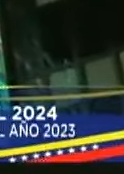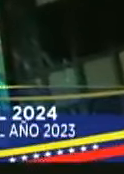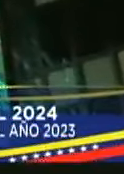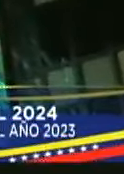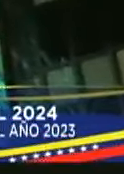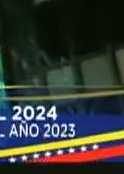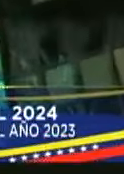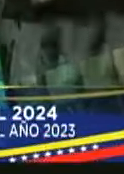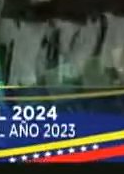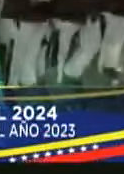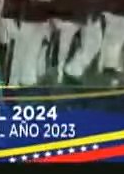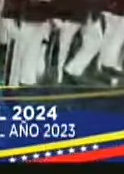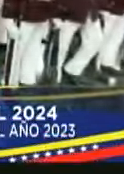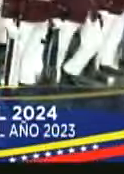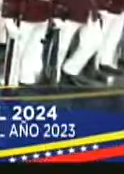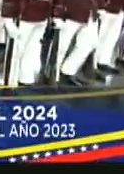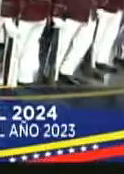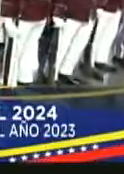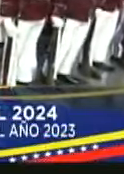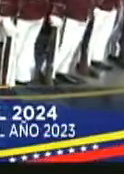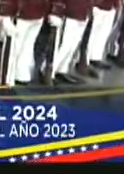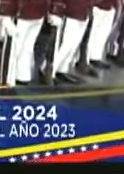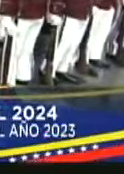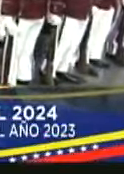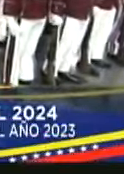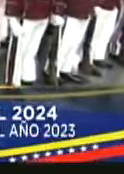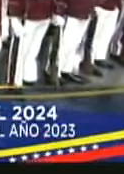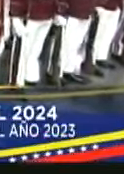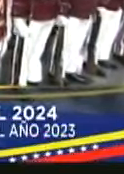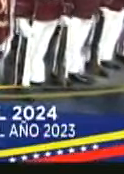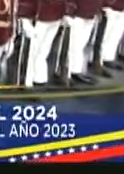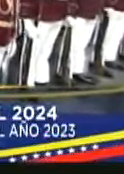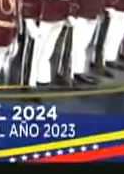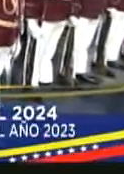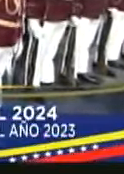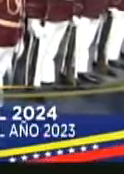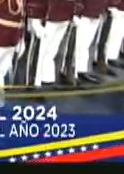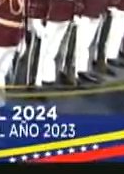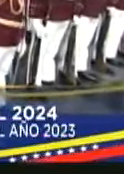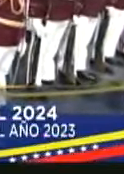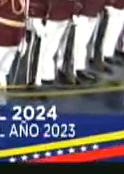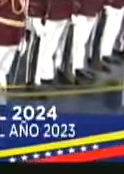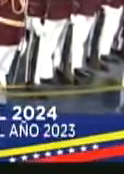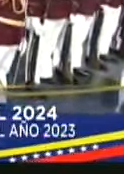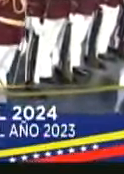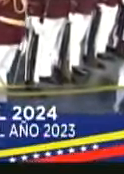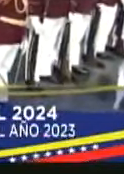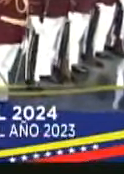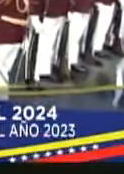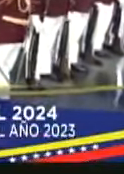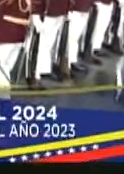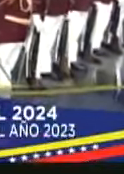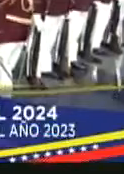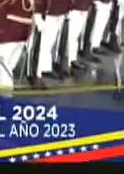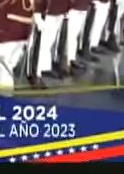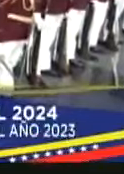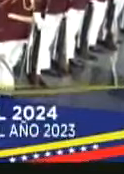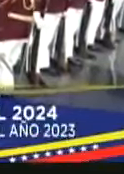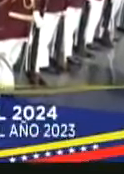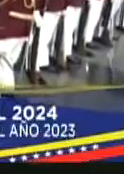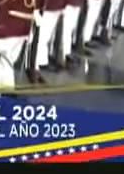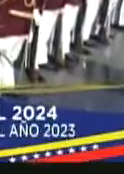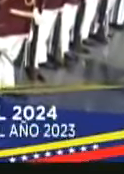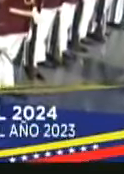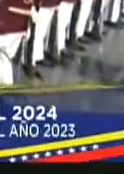participación protagónica y que es hija de un proceso popular constituyente. Si cada juez, acotaba el presidente Nicolás Maduro